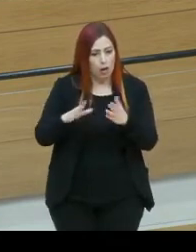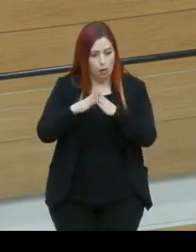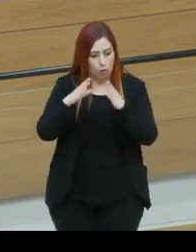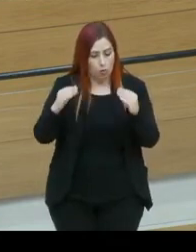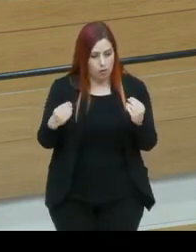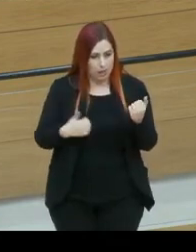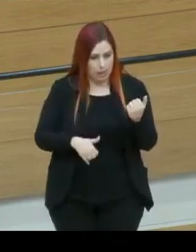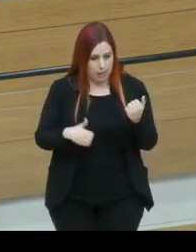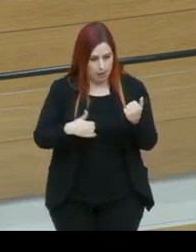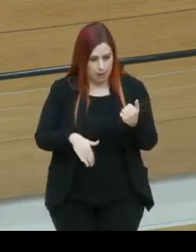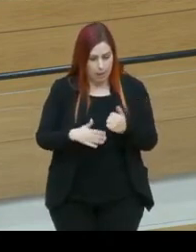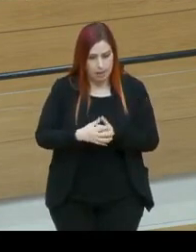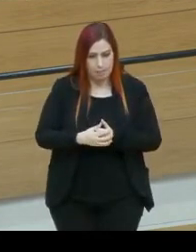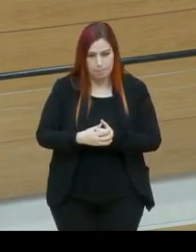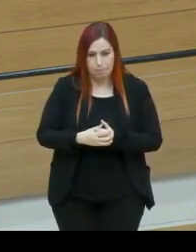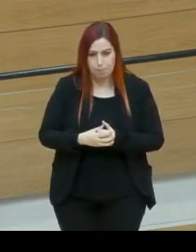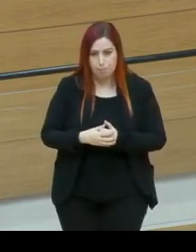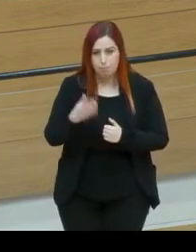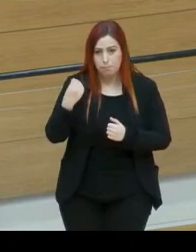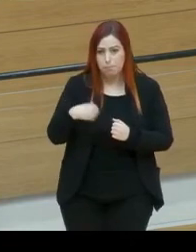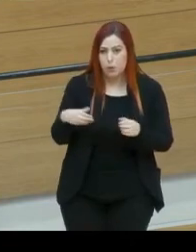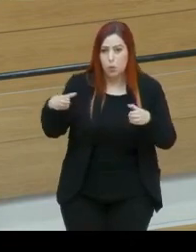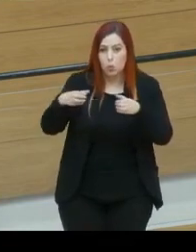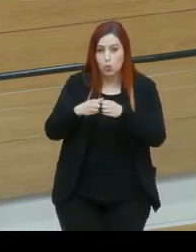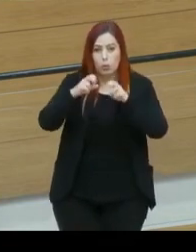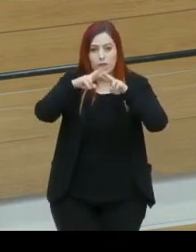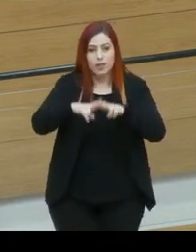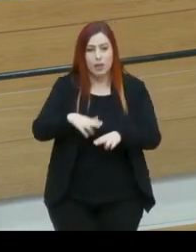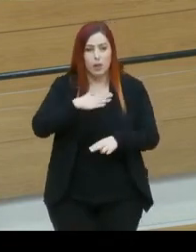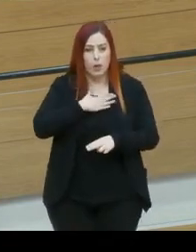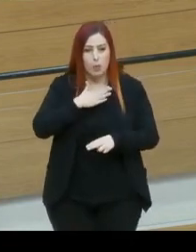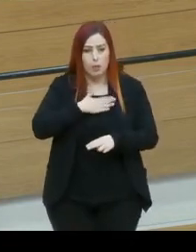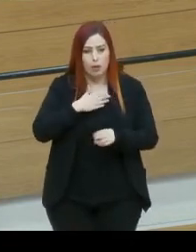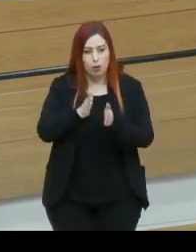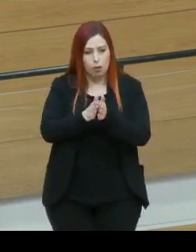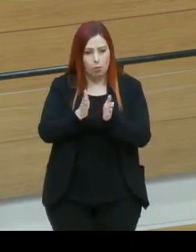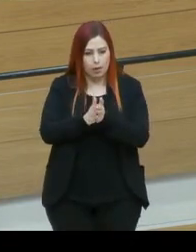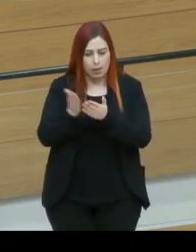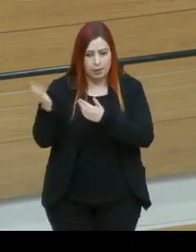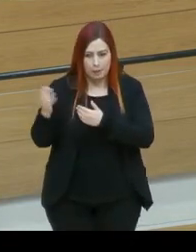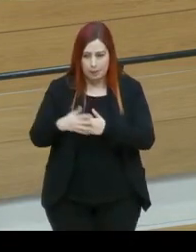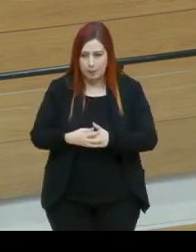Universidad de Sevilla. Y este es mi grupo de investigación, estas son mis compañeras.